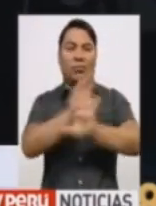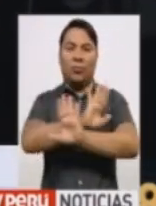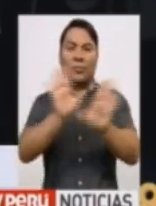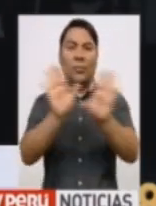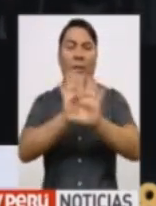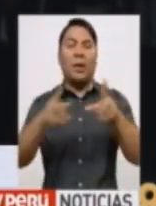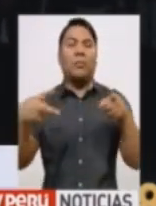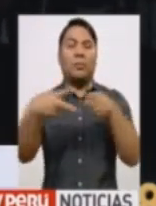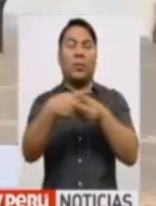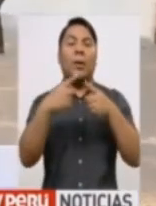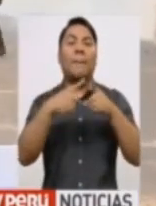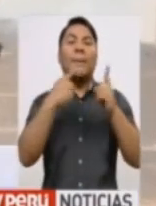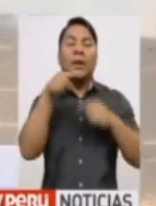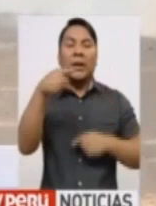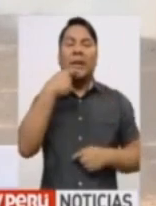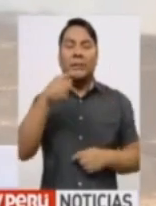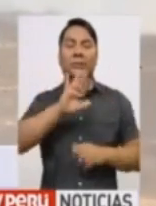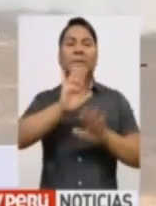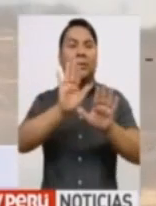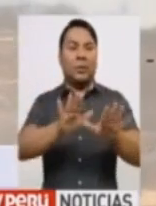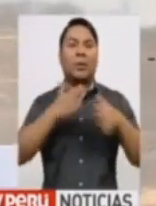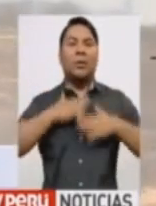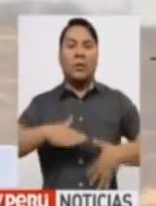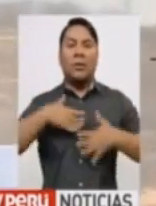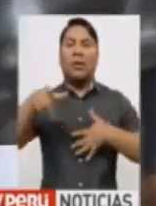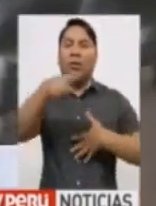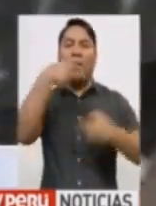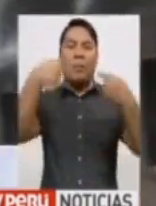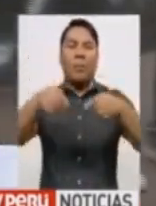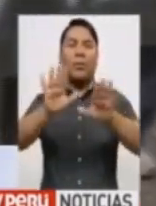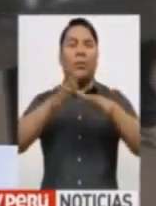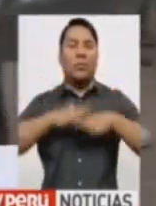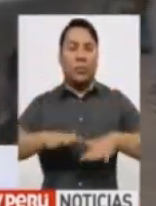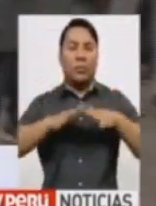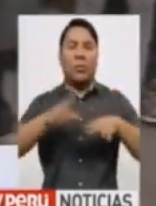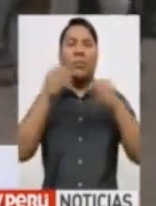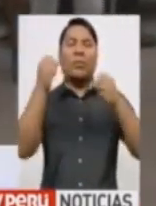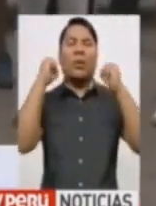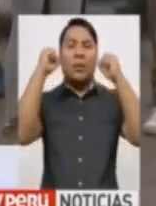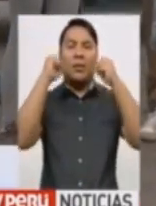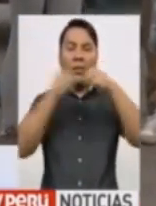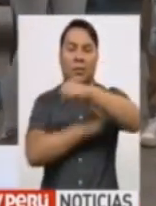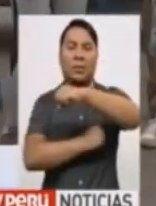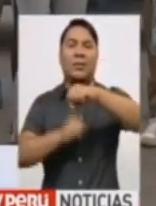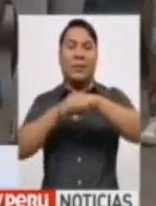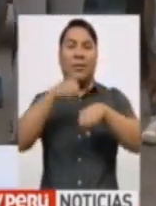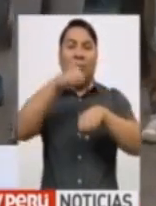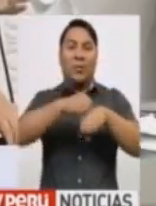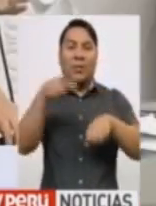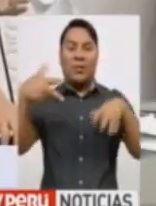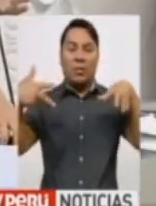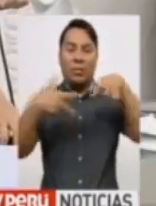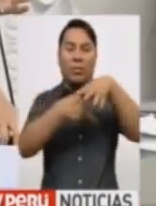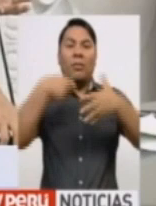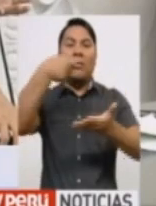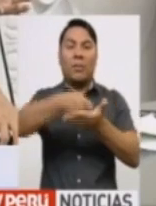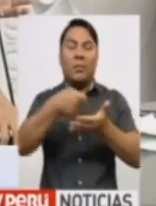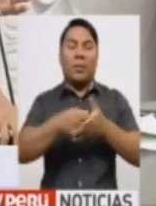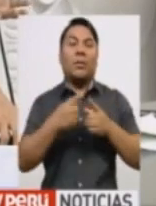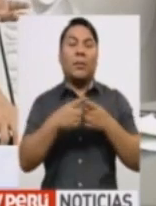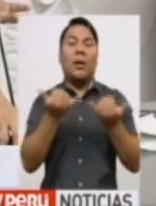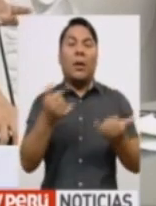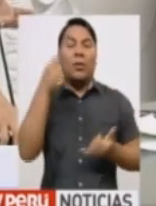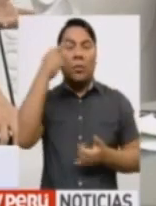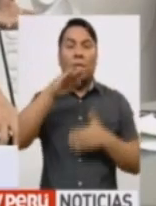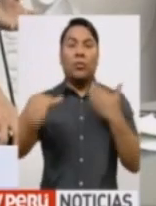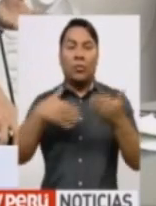Luis Castañeda Locio, puso paños fríos al conflicto desatado en Puente Piedra por el cobro de un nuevo peaje. Castañeda, quien había declarado estar con las manos